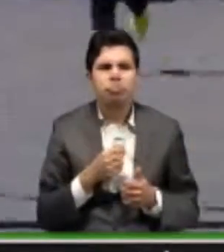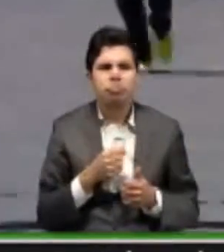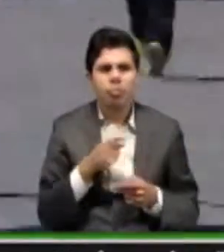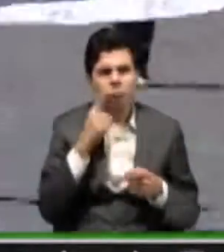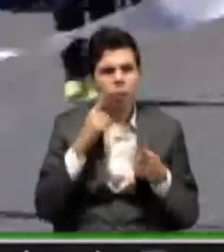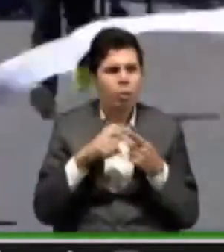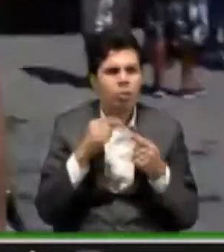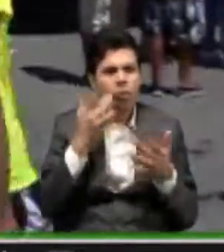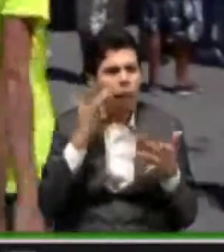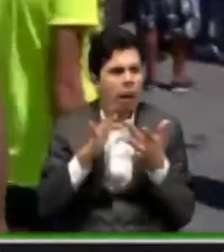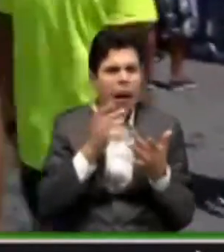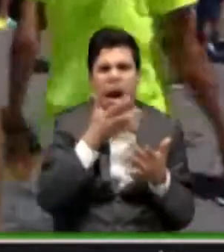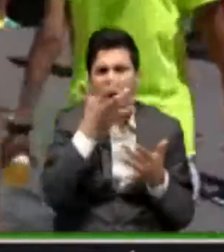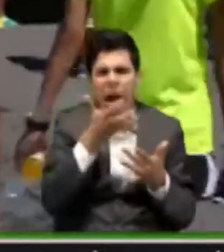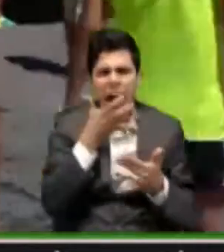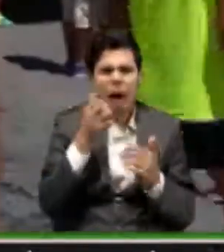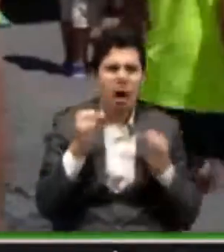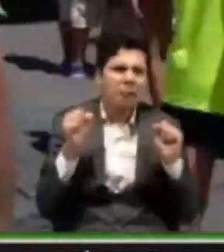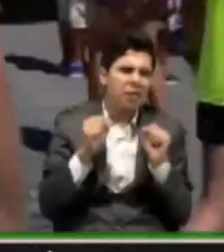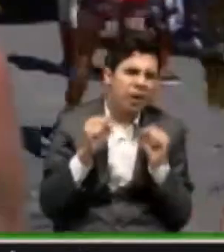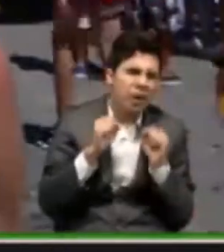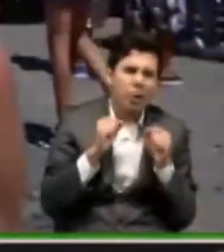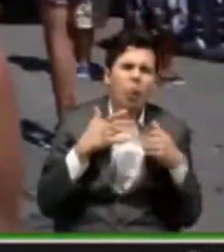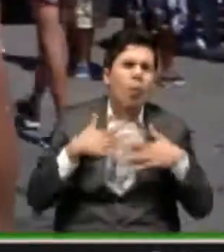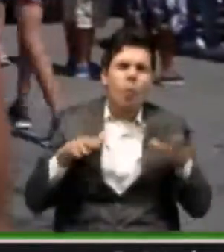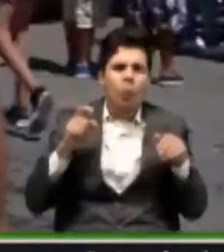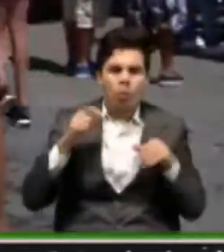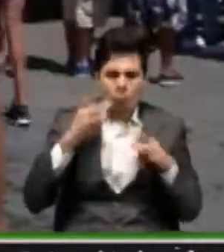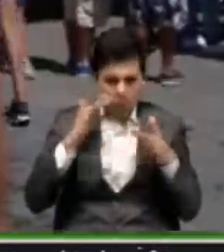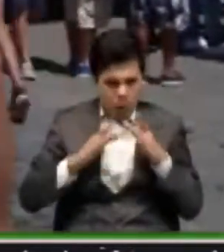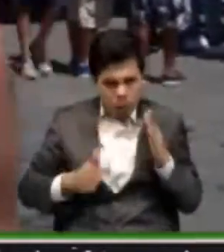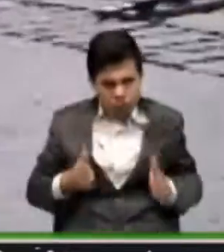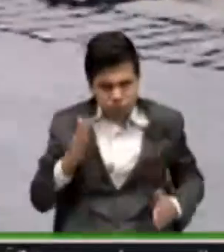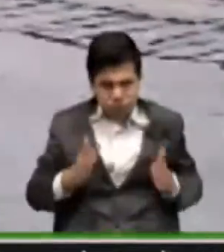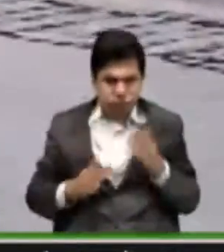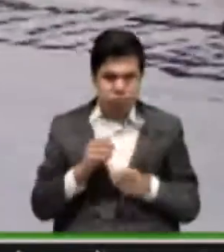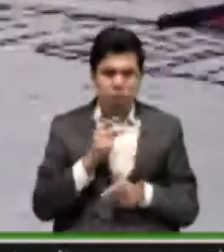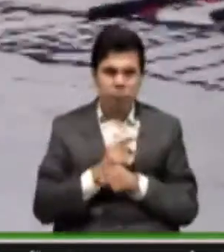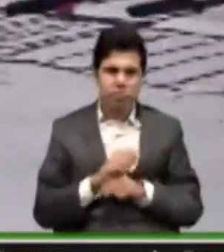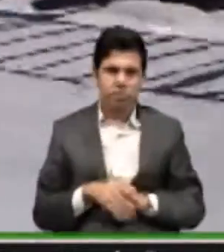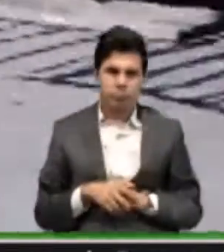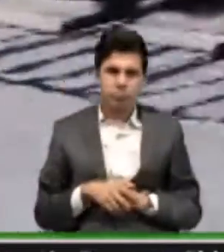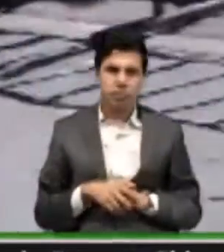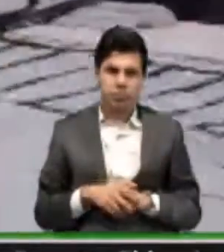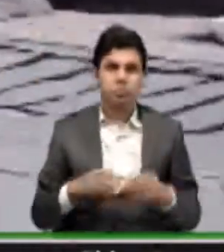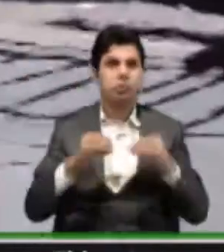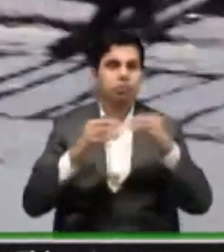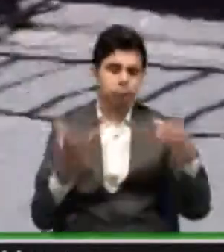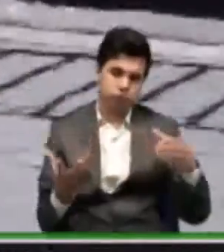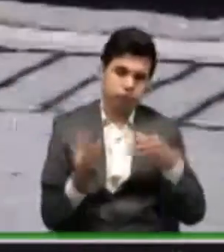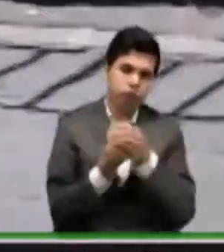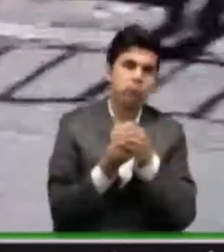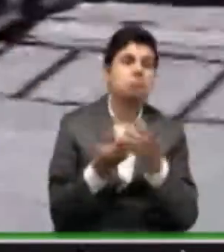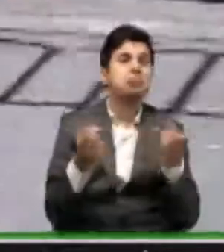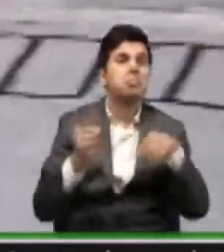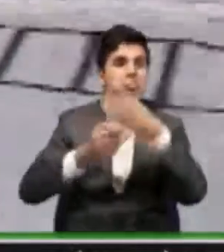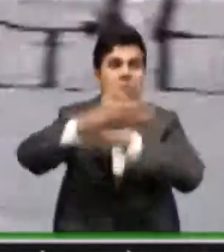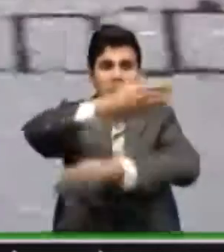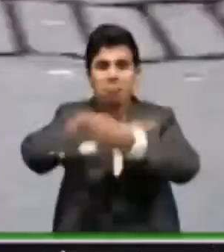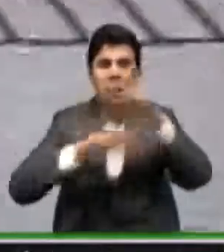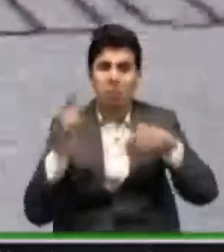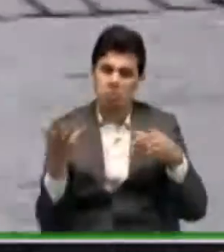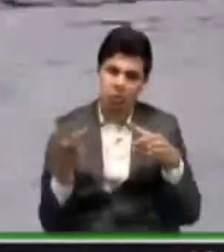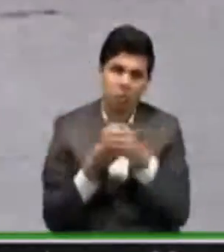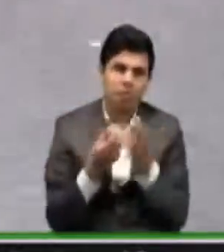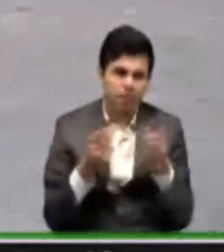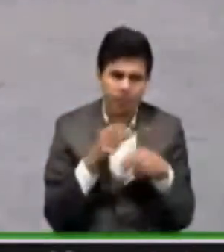todo tipo de clima, a todo tipo de terreno, y afortunadamente se pudo llevar la carrera adelante. La carrera fue incluyente y permitió que las personas en estado de discapacidad,